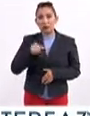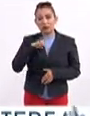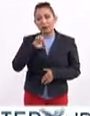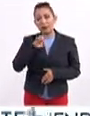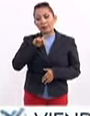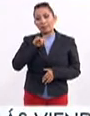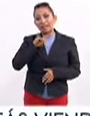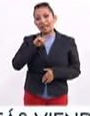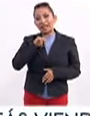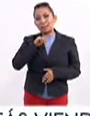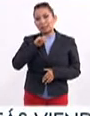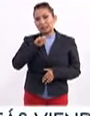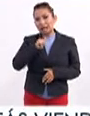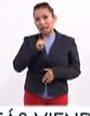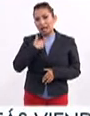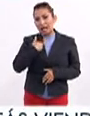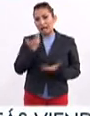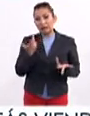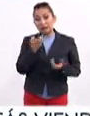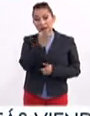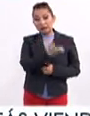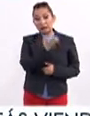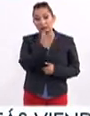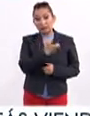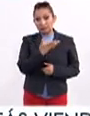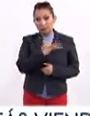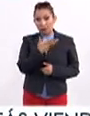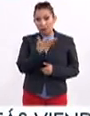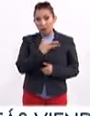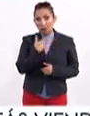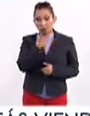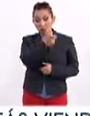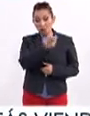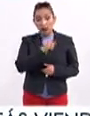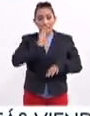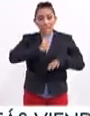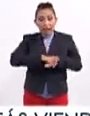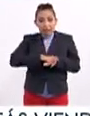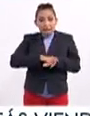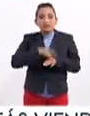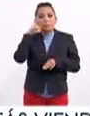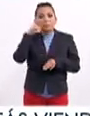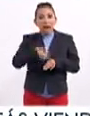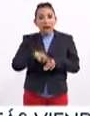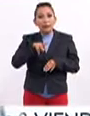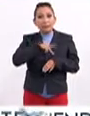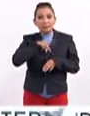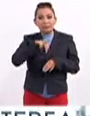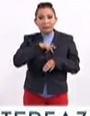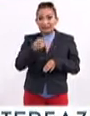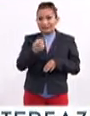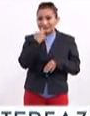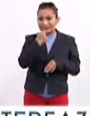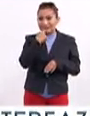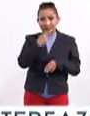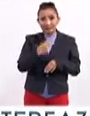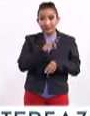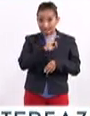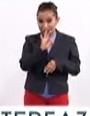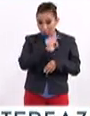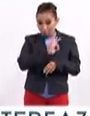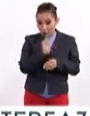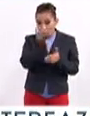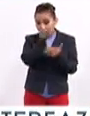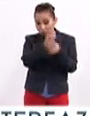epilepsia y me dan un monto extra para mis medicinas. Si puedo